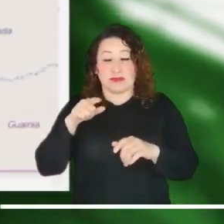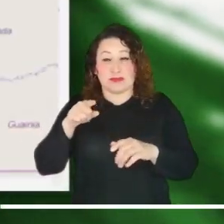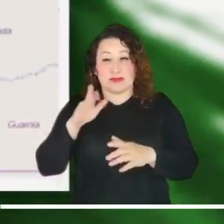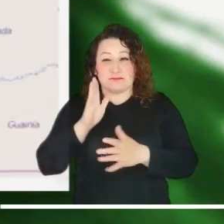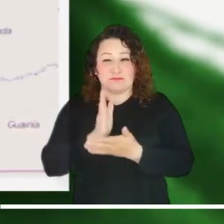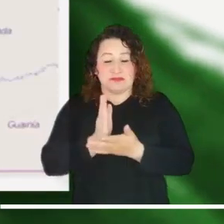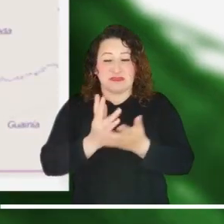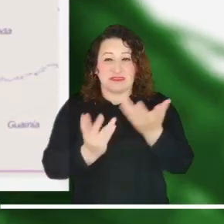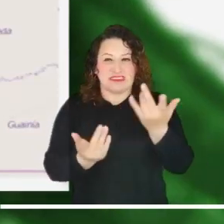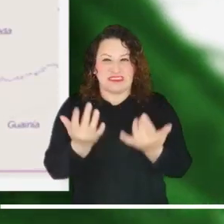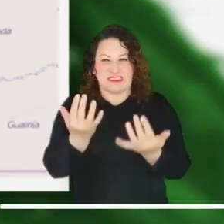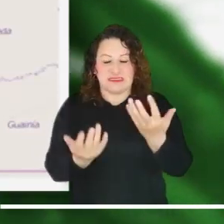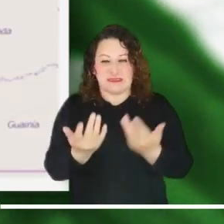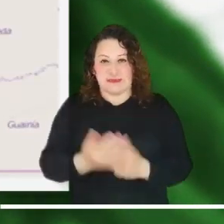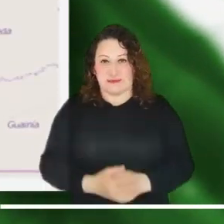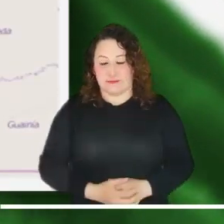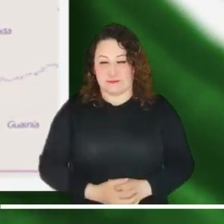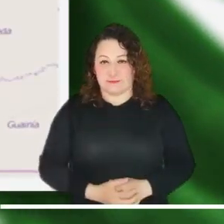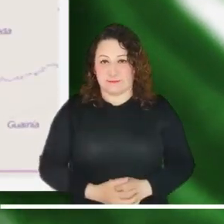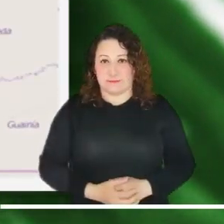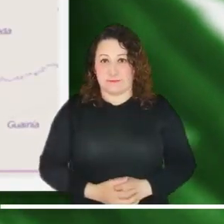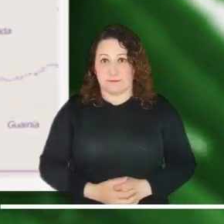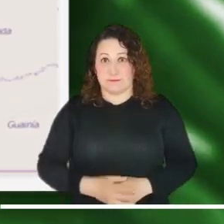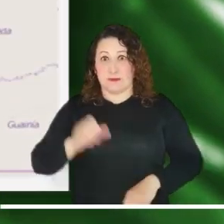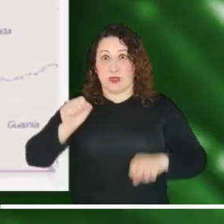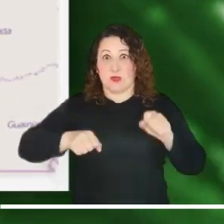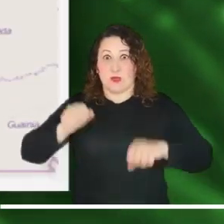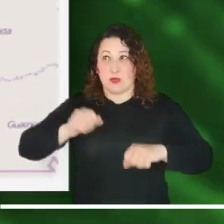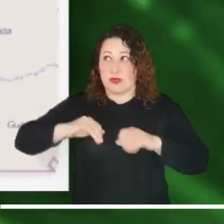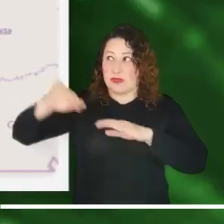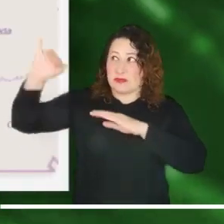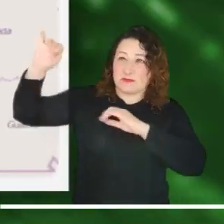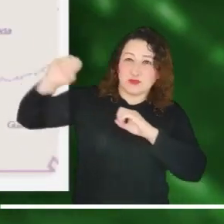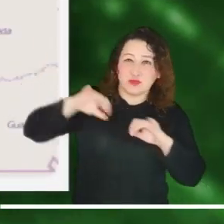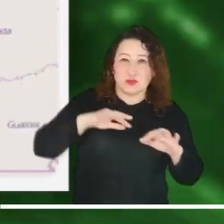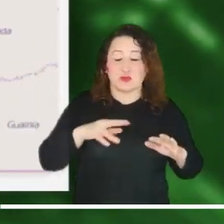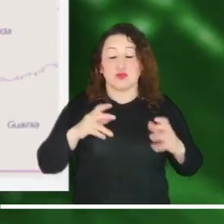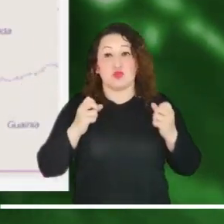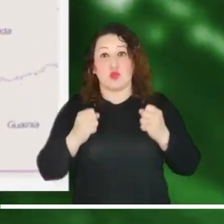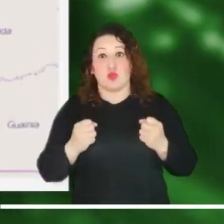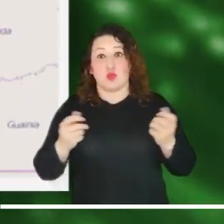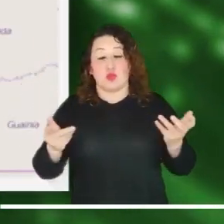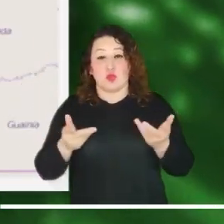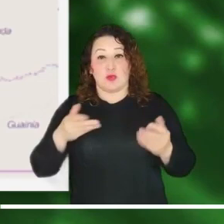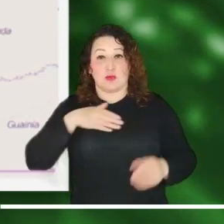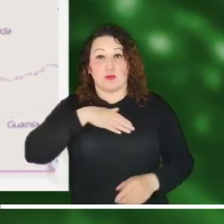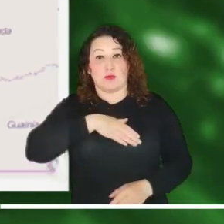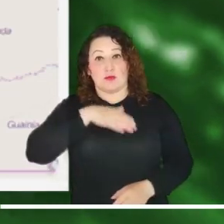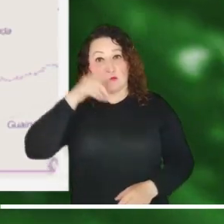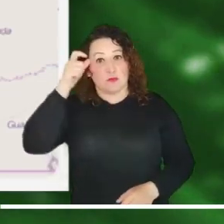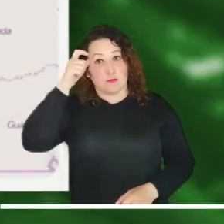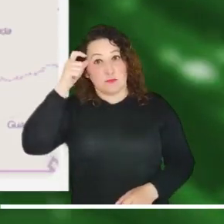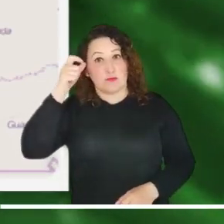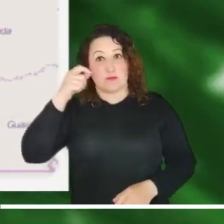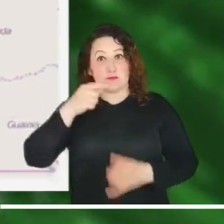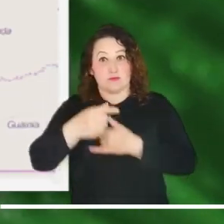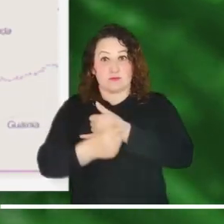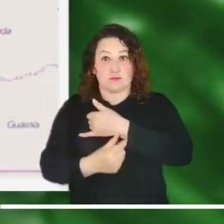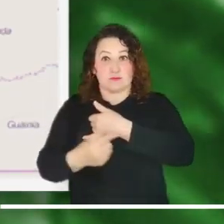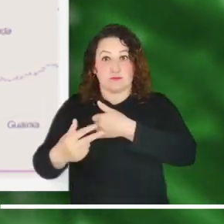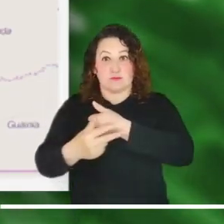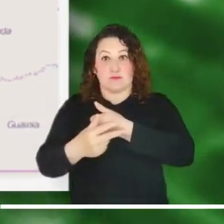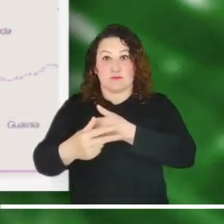Alerta roja se emite en La Guajira, el Pacífico y los Andes por elevada probabilidad de incendios.